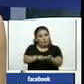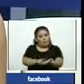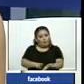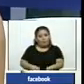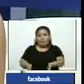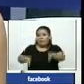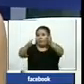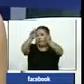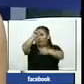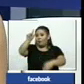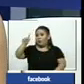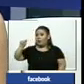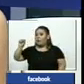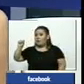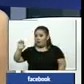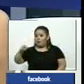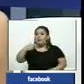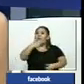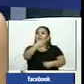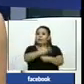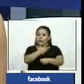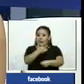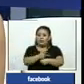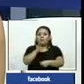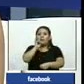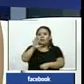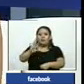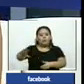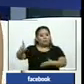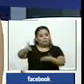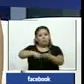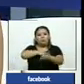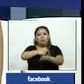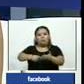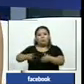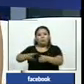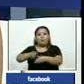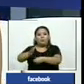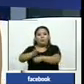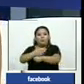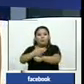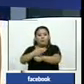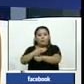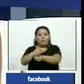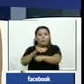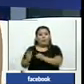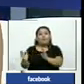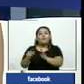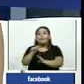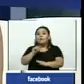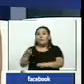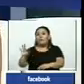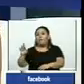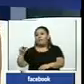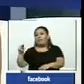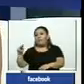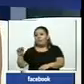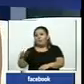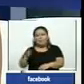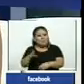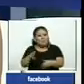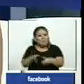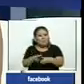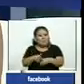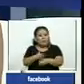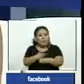Supremo Electoral guatemalteco resolvió cancelar el partido Frente de Convergencia Nacional, mismo que llevó a la